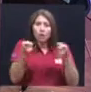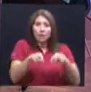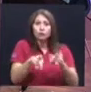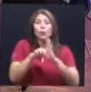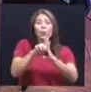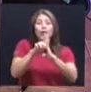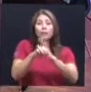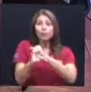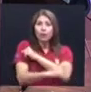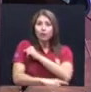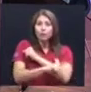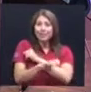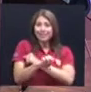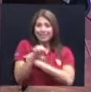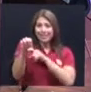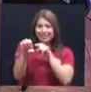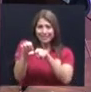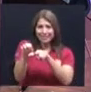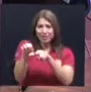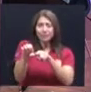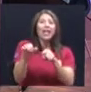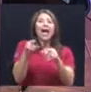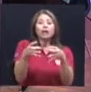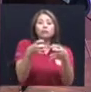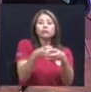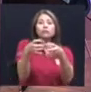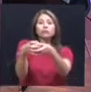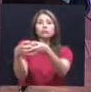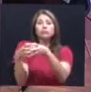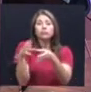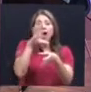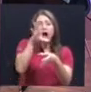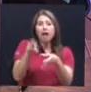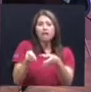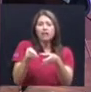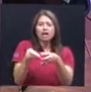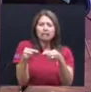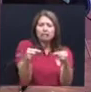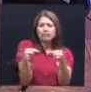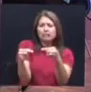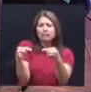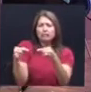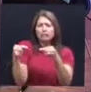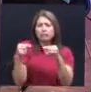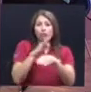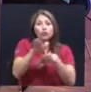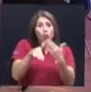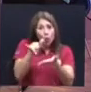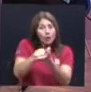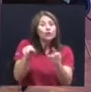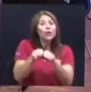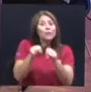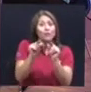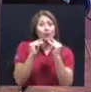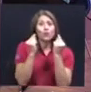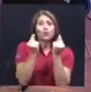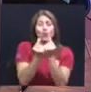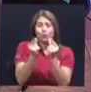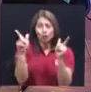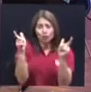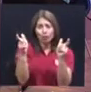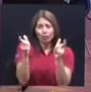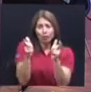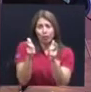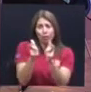países del este eh las luchas tribales en África y todo eso también fueron genocidios verdad si fueron genocidios